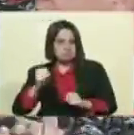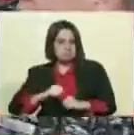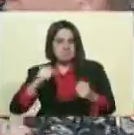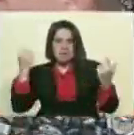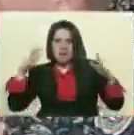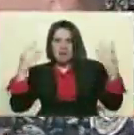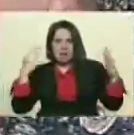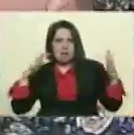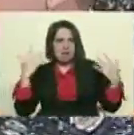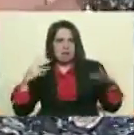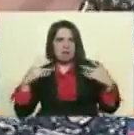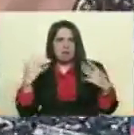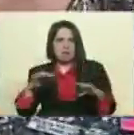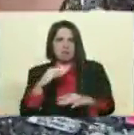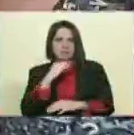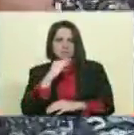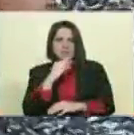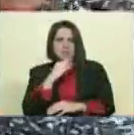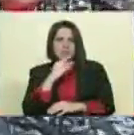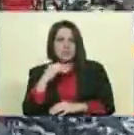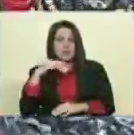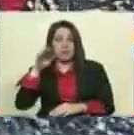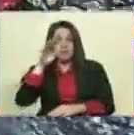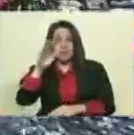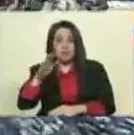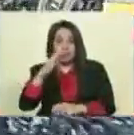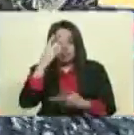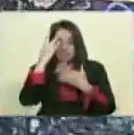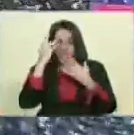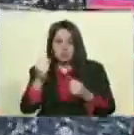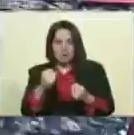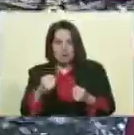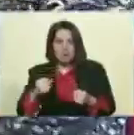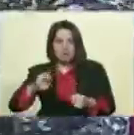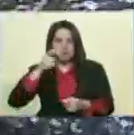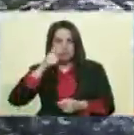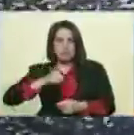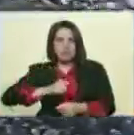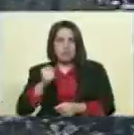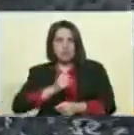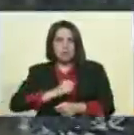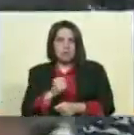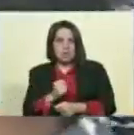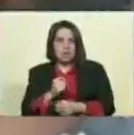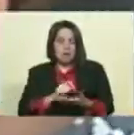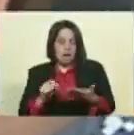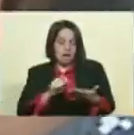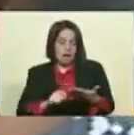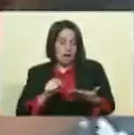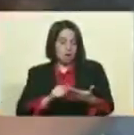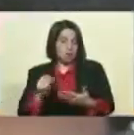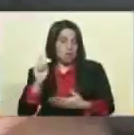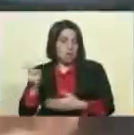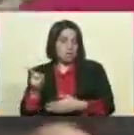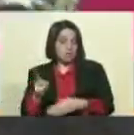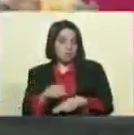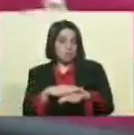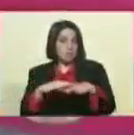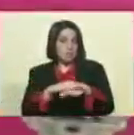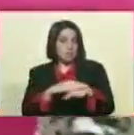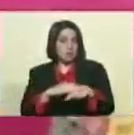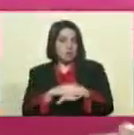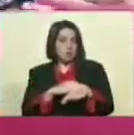estos alumnos, estudiantes, futuros profesionales de la seguridad. Anota ahí, ministro Jorge